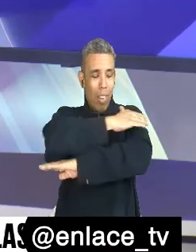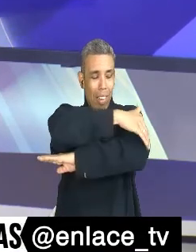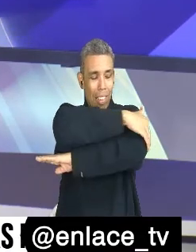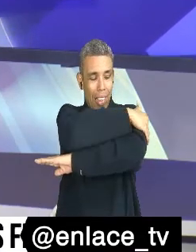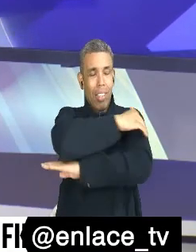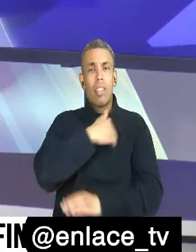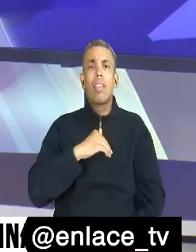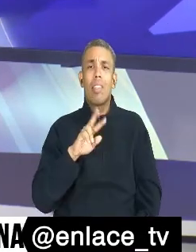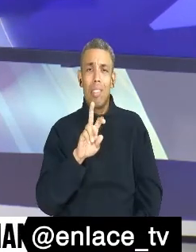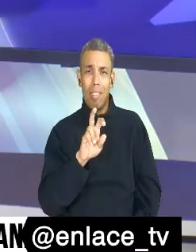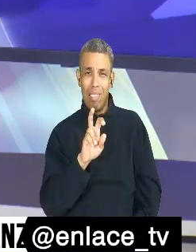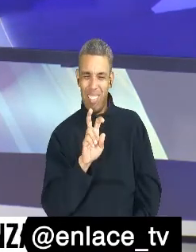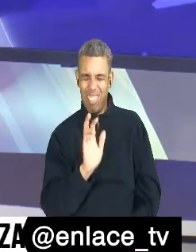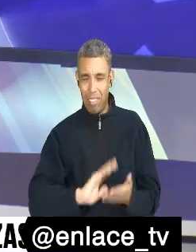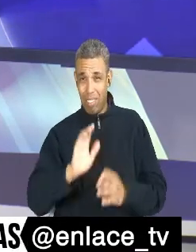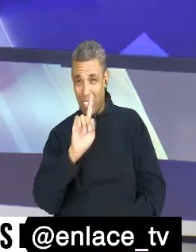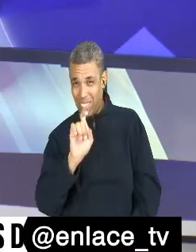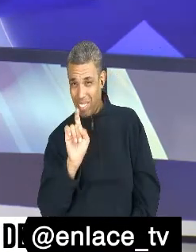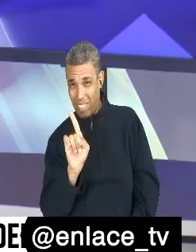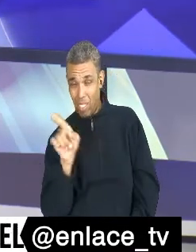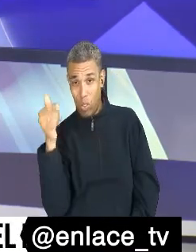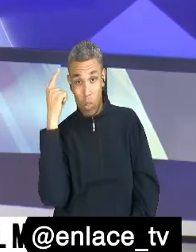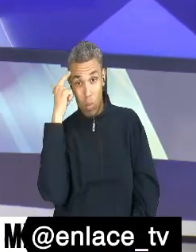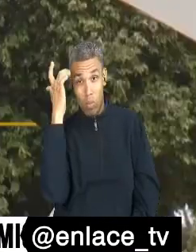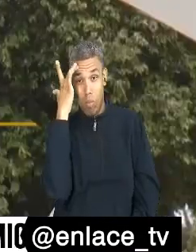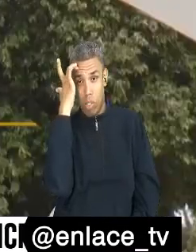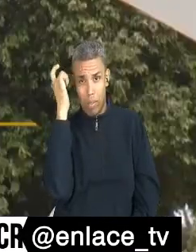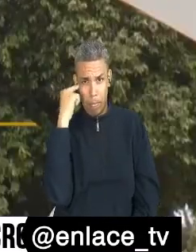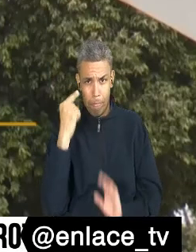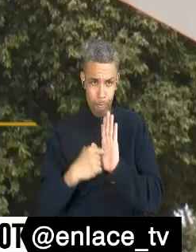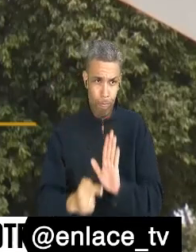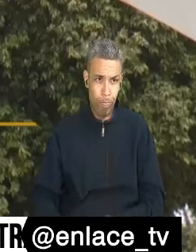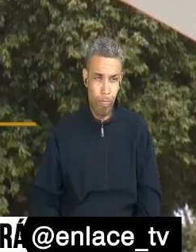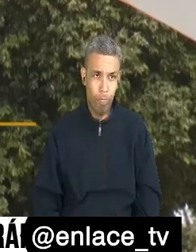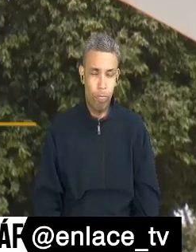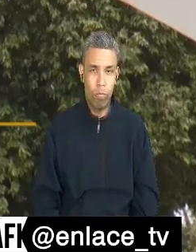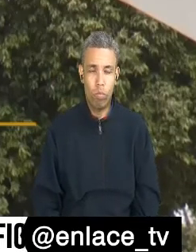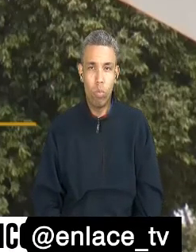alumbrado público literalmente les quita el sueño.